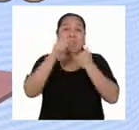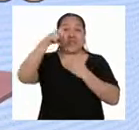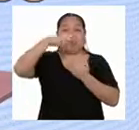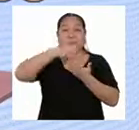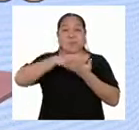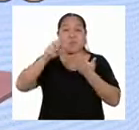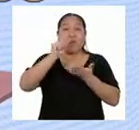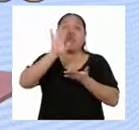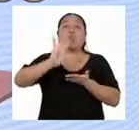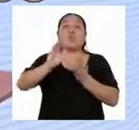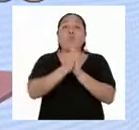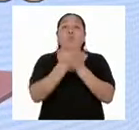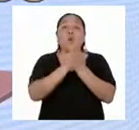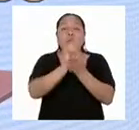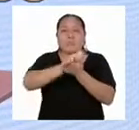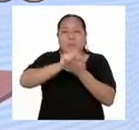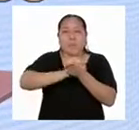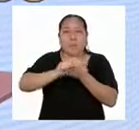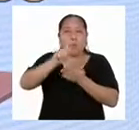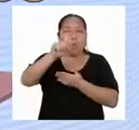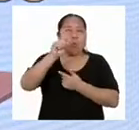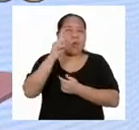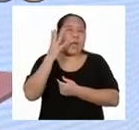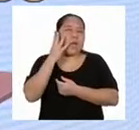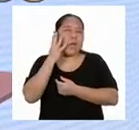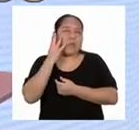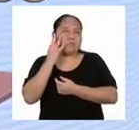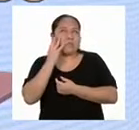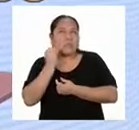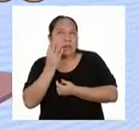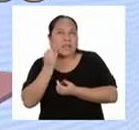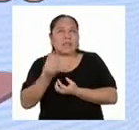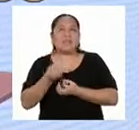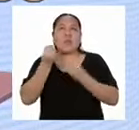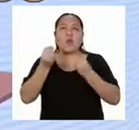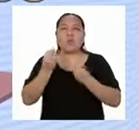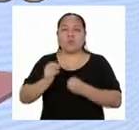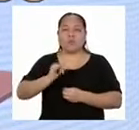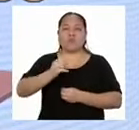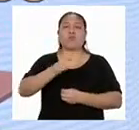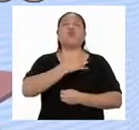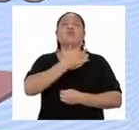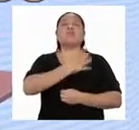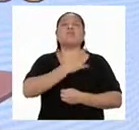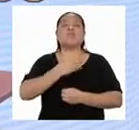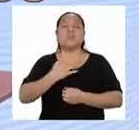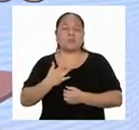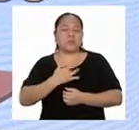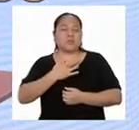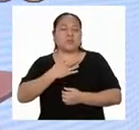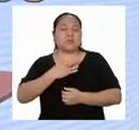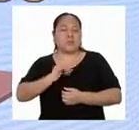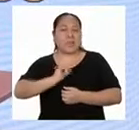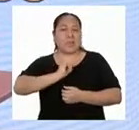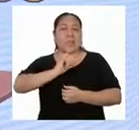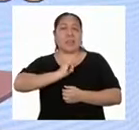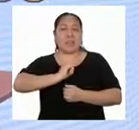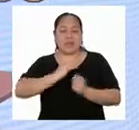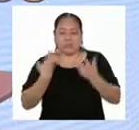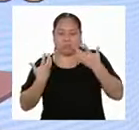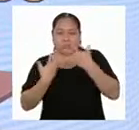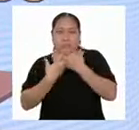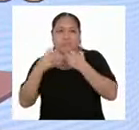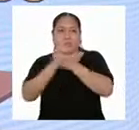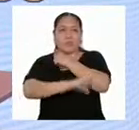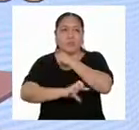sesión, escribe en tu cuaderno una anécdota que nos haga notar cómo te identificas con tu país. Te invitamos a seguir con el reto de buscar